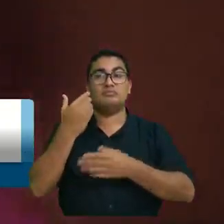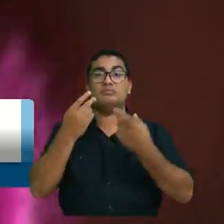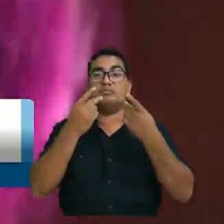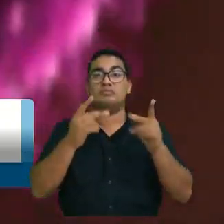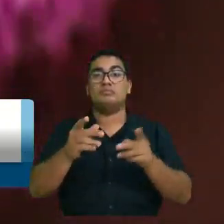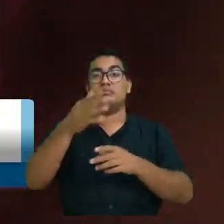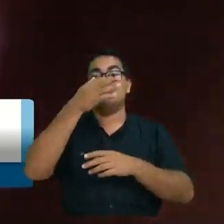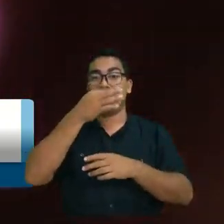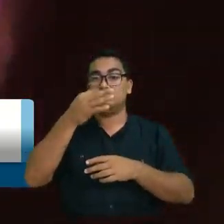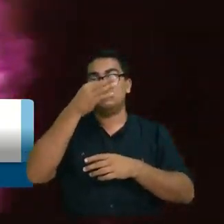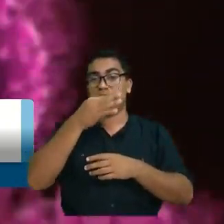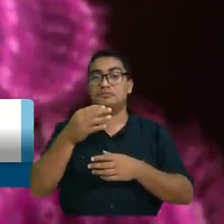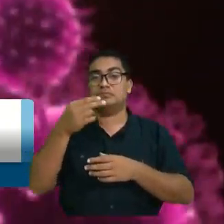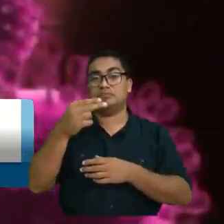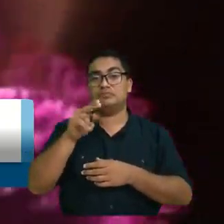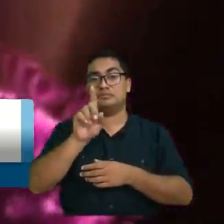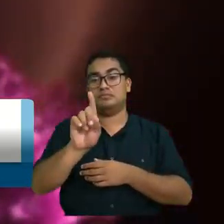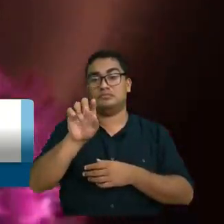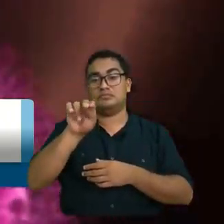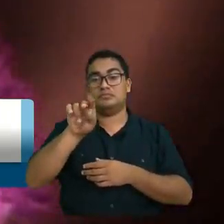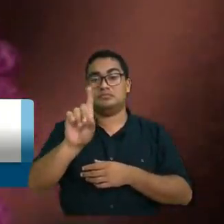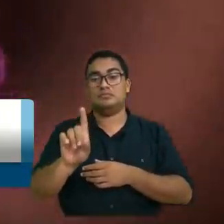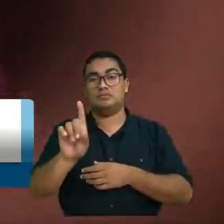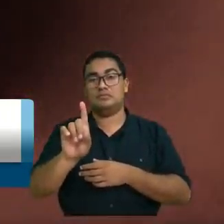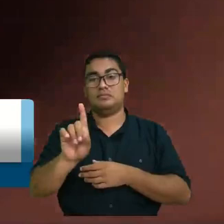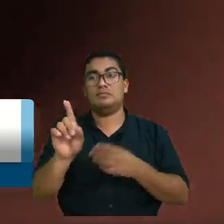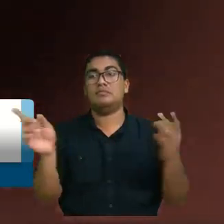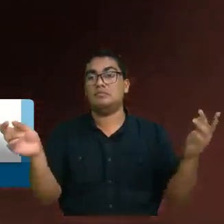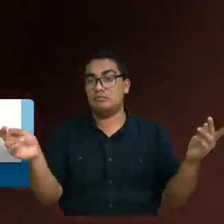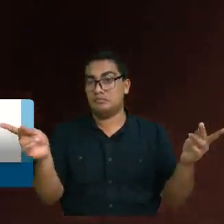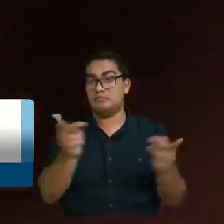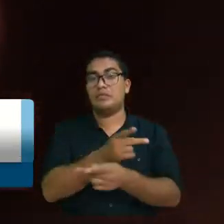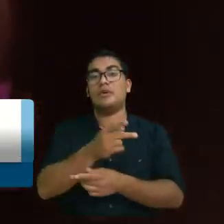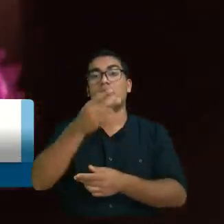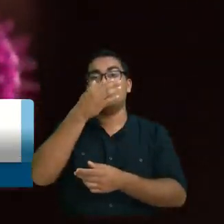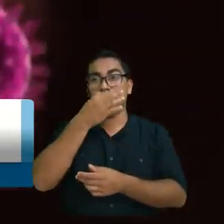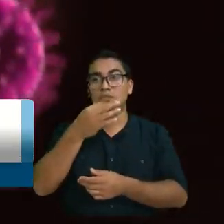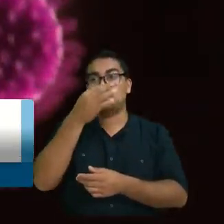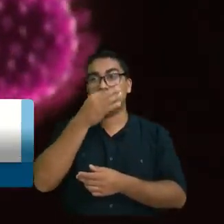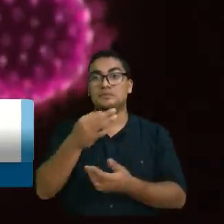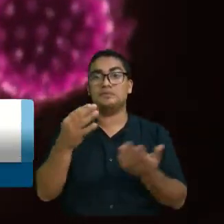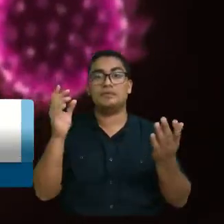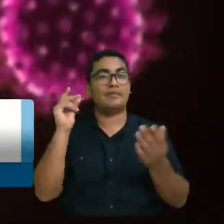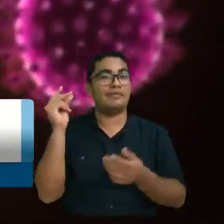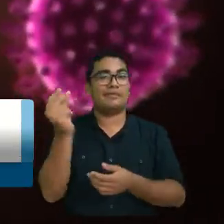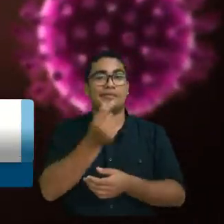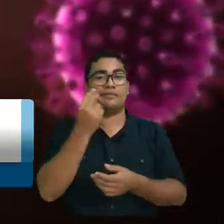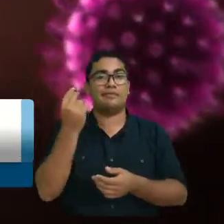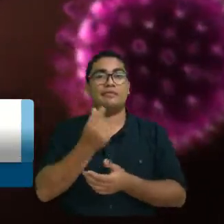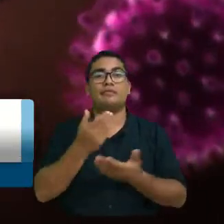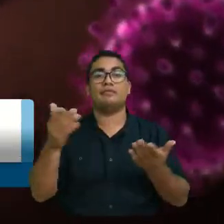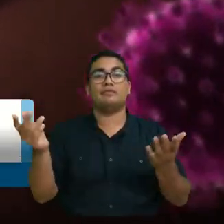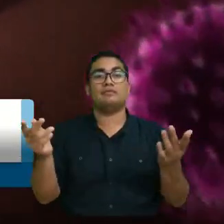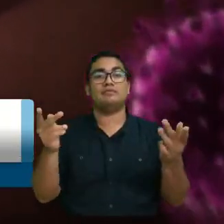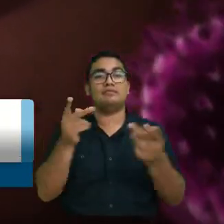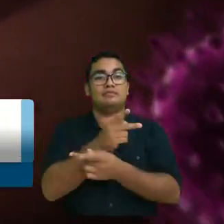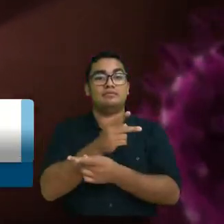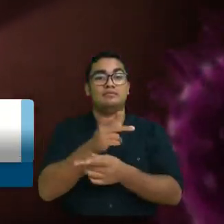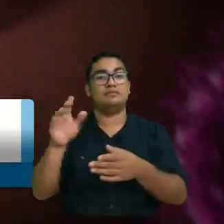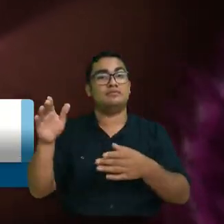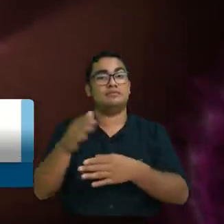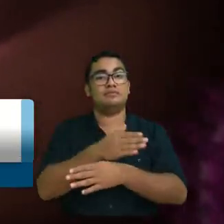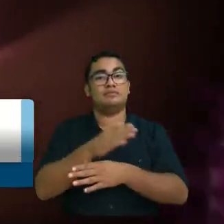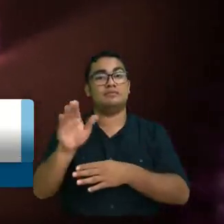gripe pandémica o el H1N1 es más súbito y evoluciona mucho más rápido hacia la gravedad. Eso es lo que lo diferencia